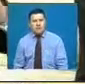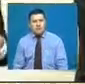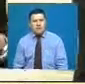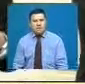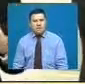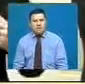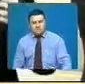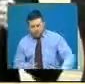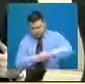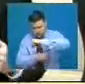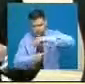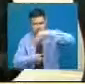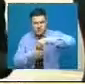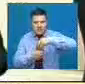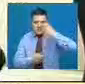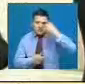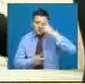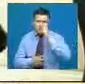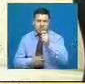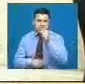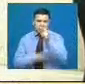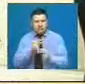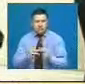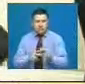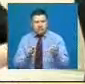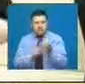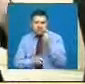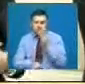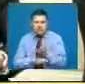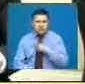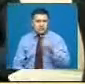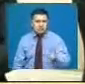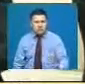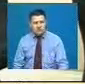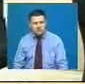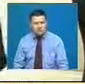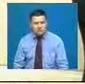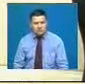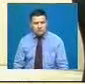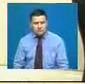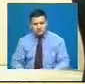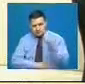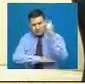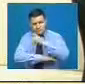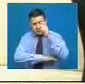para compensar esa descolgada de la economía mundial y para tal propósito necesitamos que